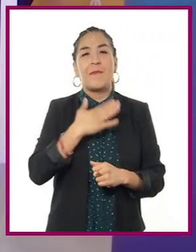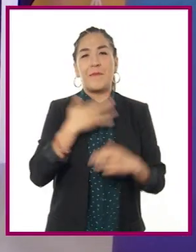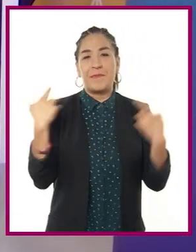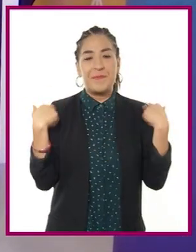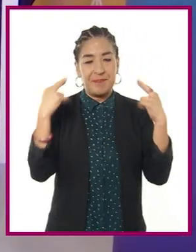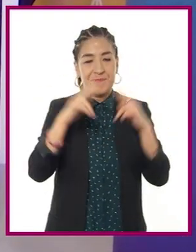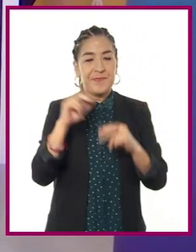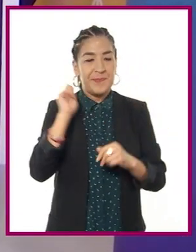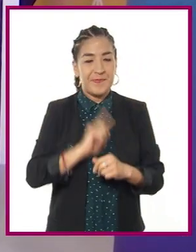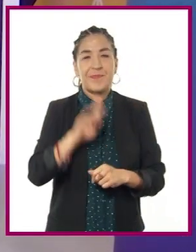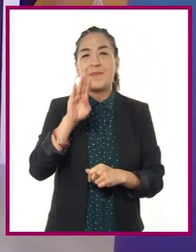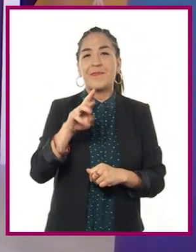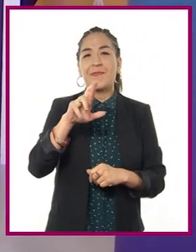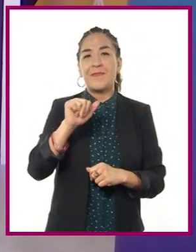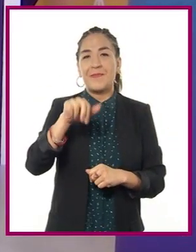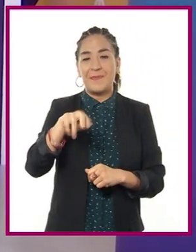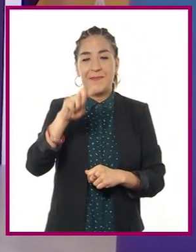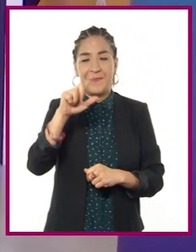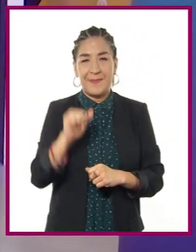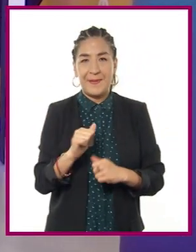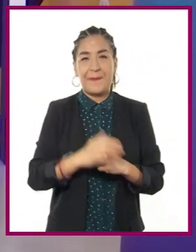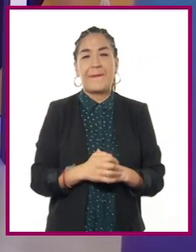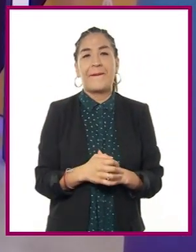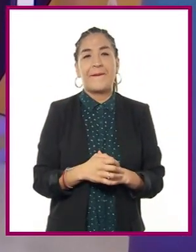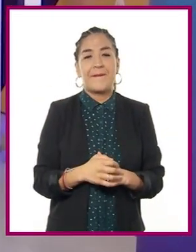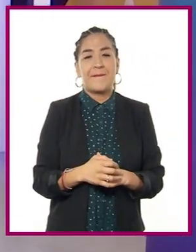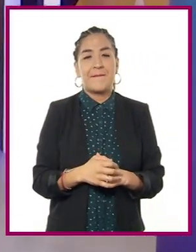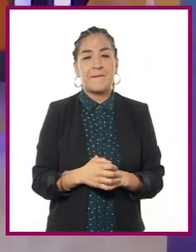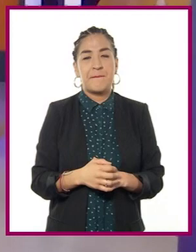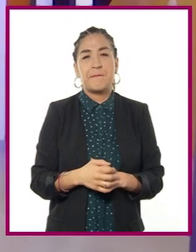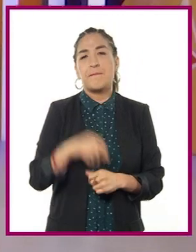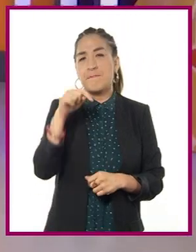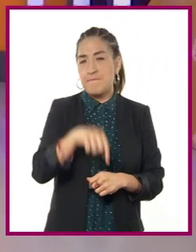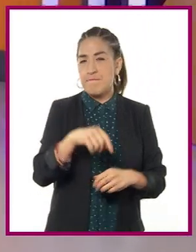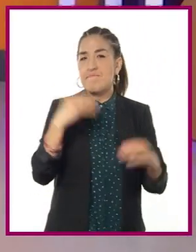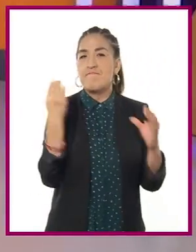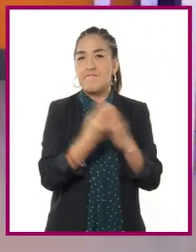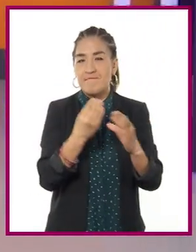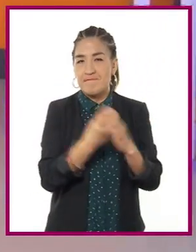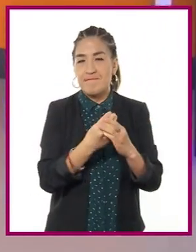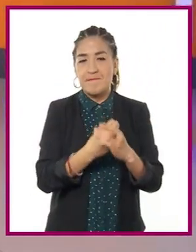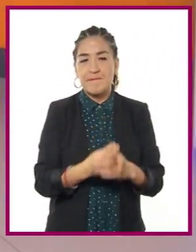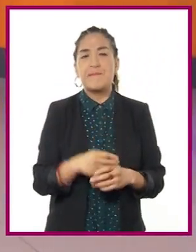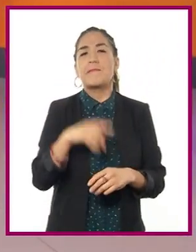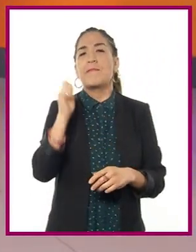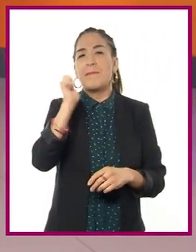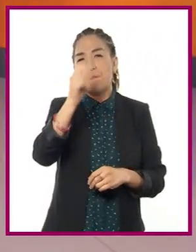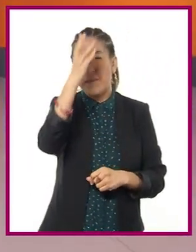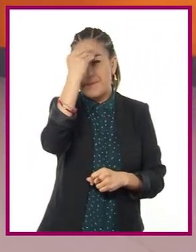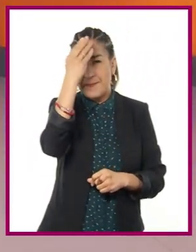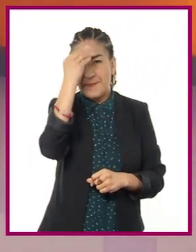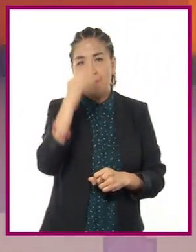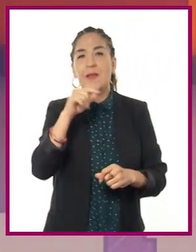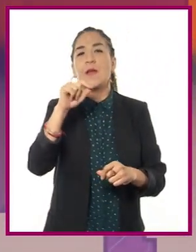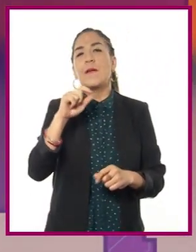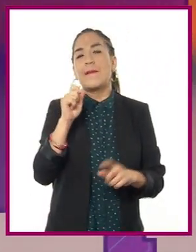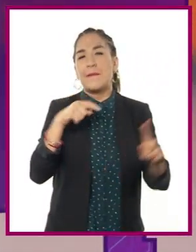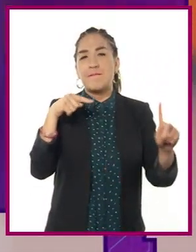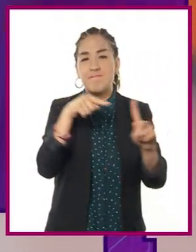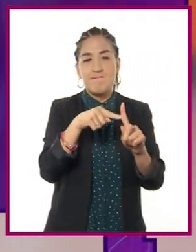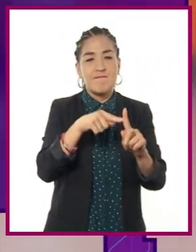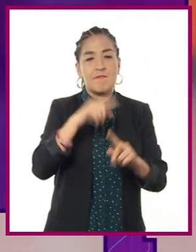la maestra Brenda Alicia Hernández. Para la sesión se trabaja el aprendizaje esperado,